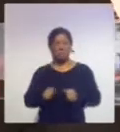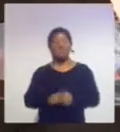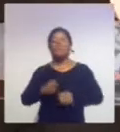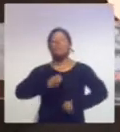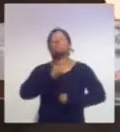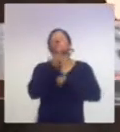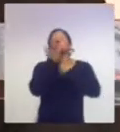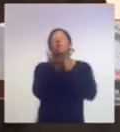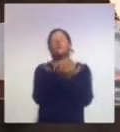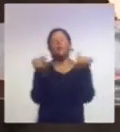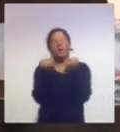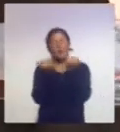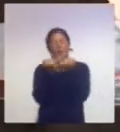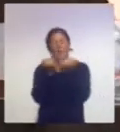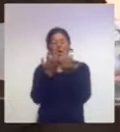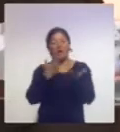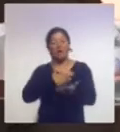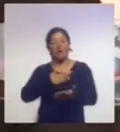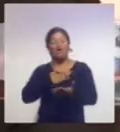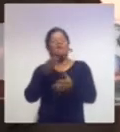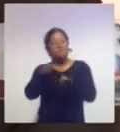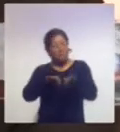poetas, que vivimos